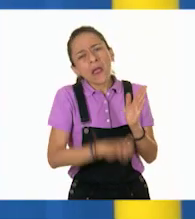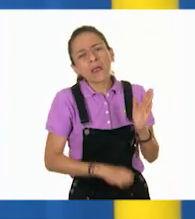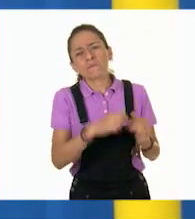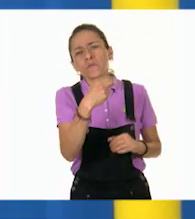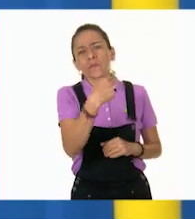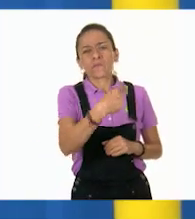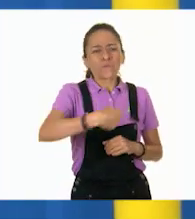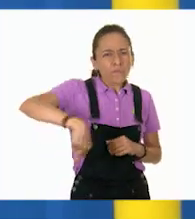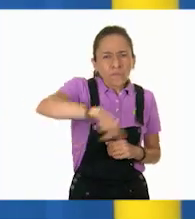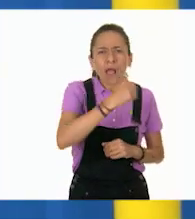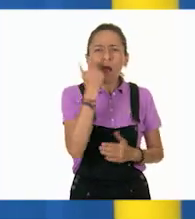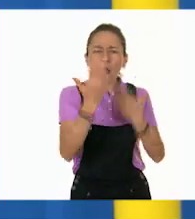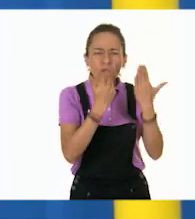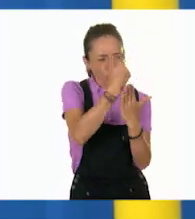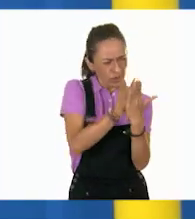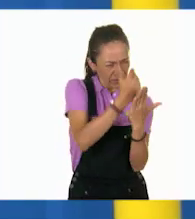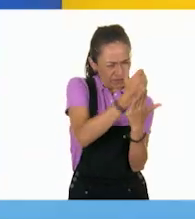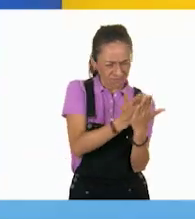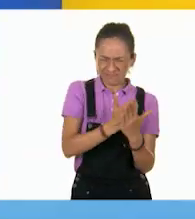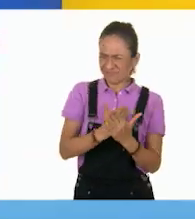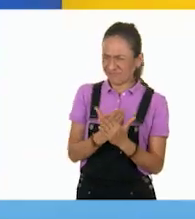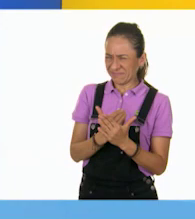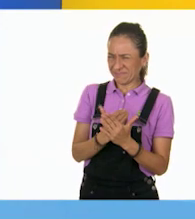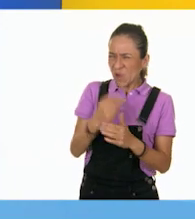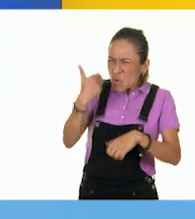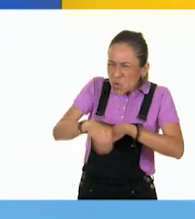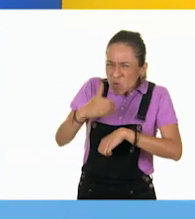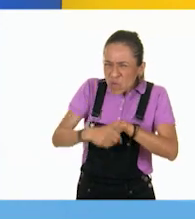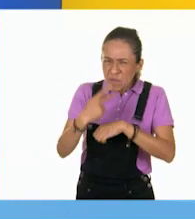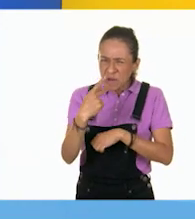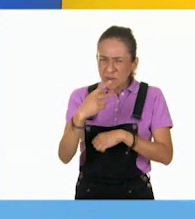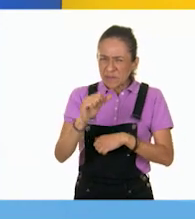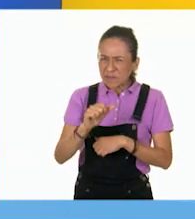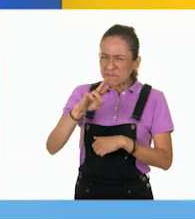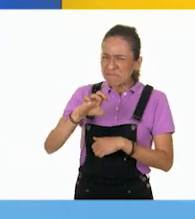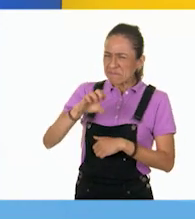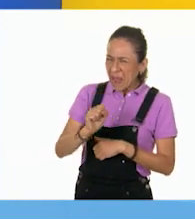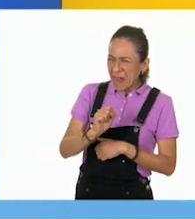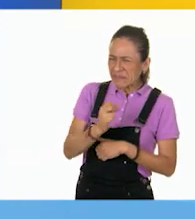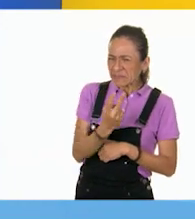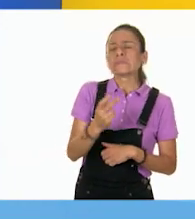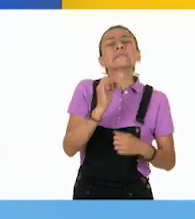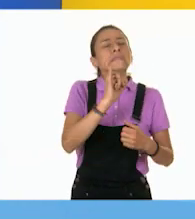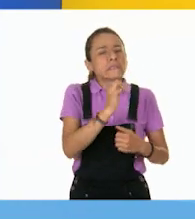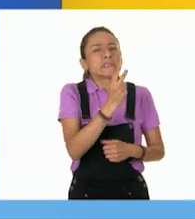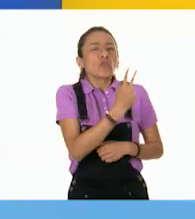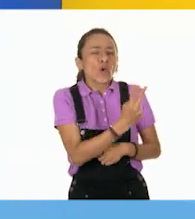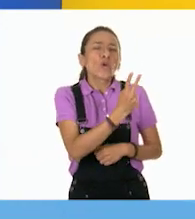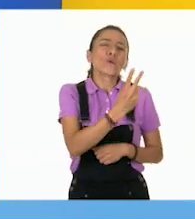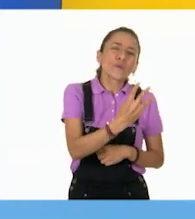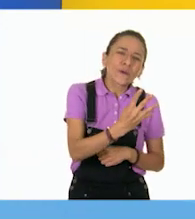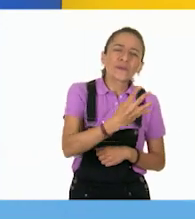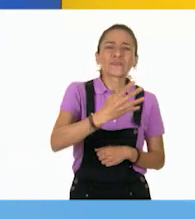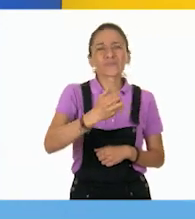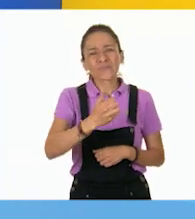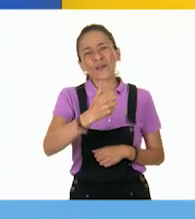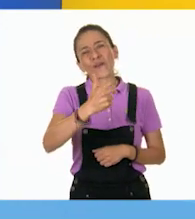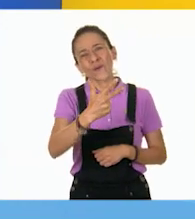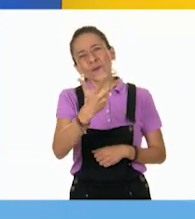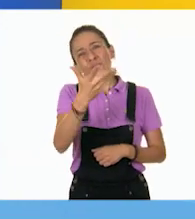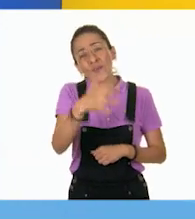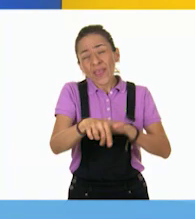¿La sucesión de números pares? Así es, los números 2, 4, 6, 8, 10,